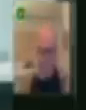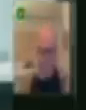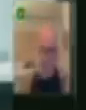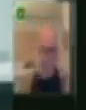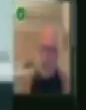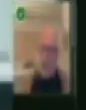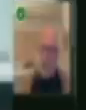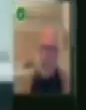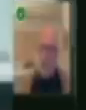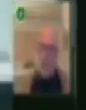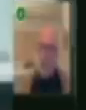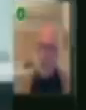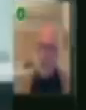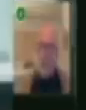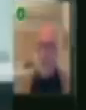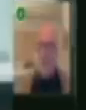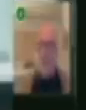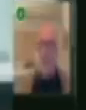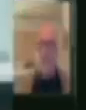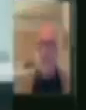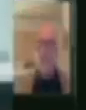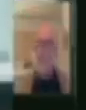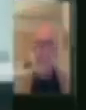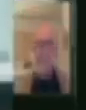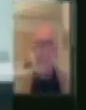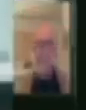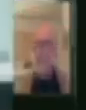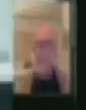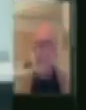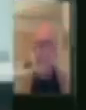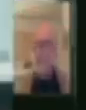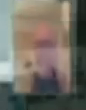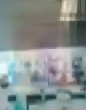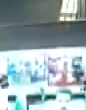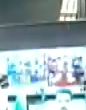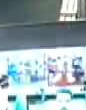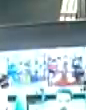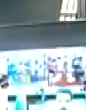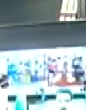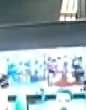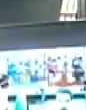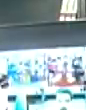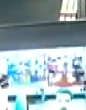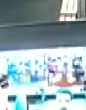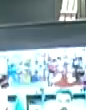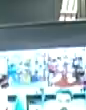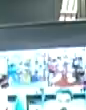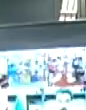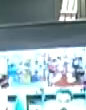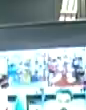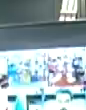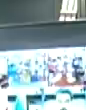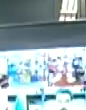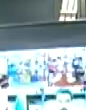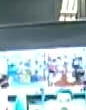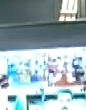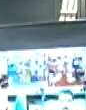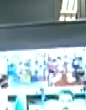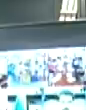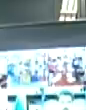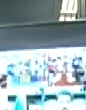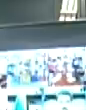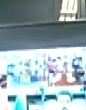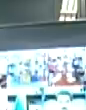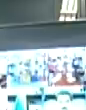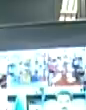importante para usted, los trabajadores venezolanos y venezolanas. Muy bien, adelante, bienvenido.